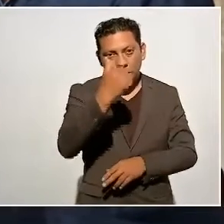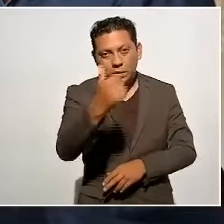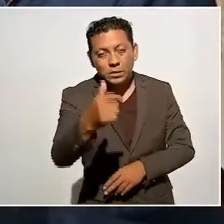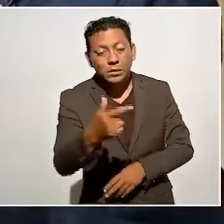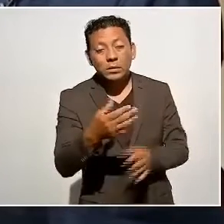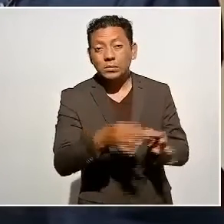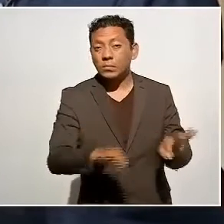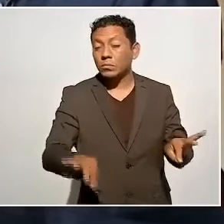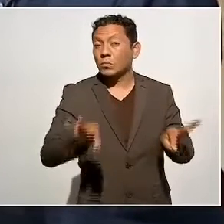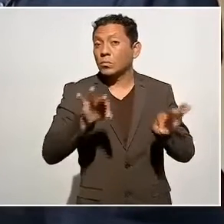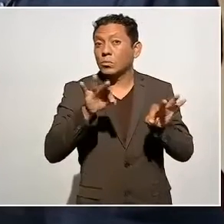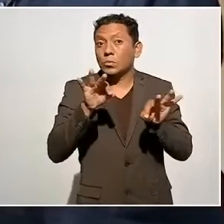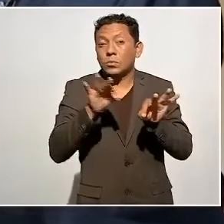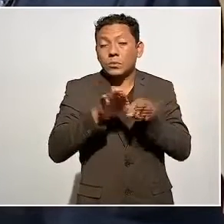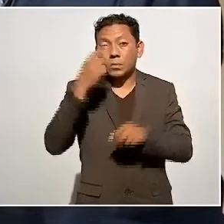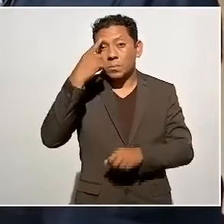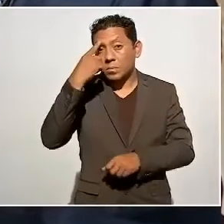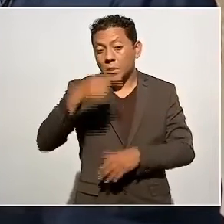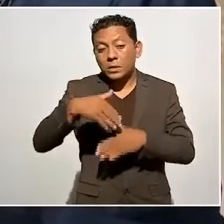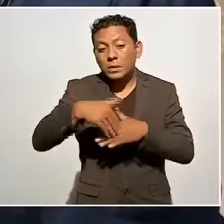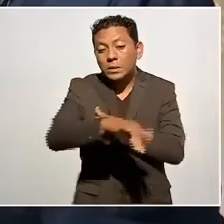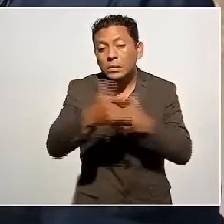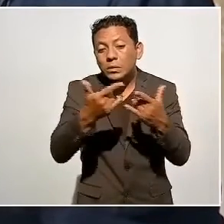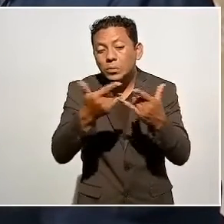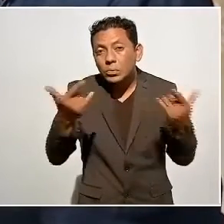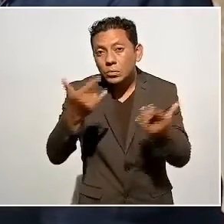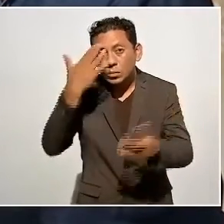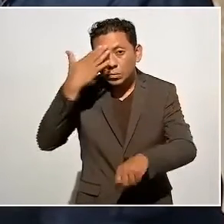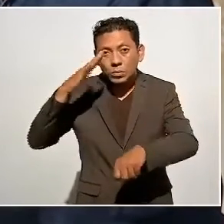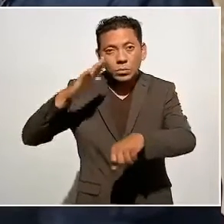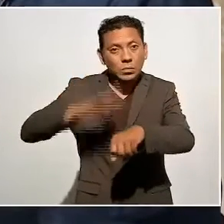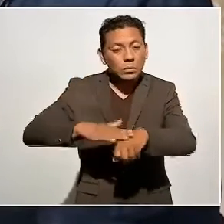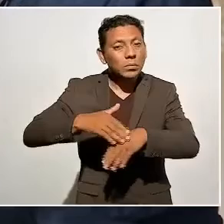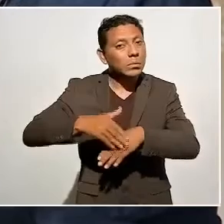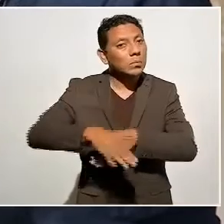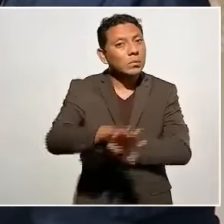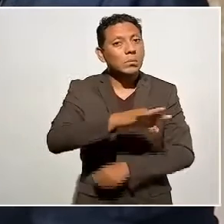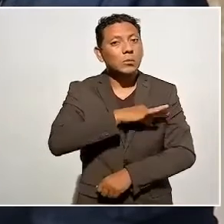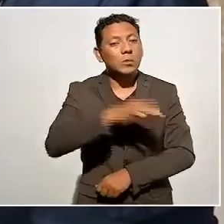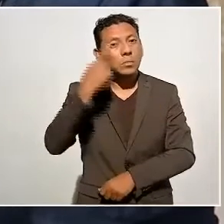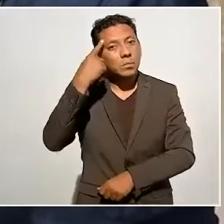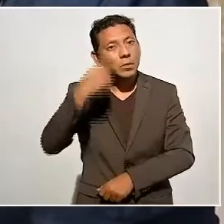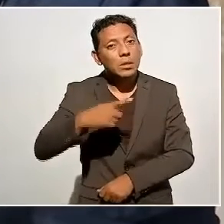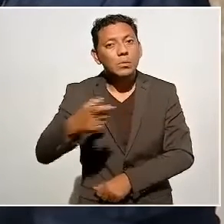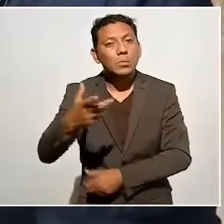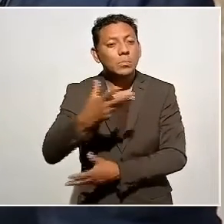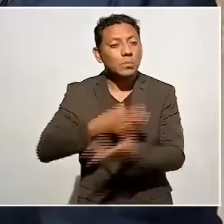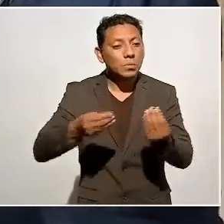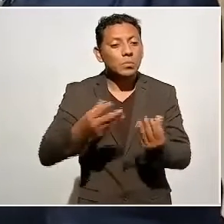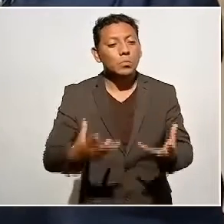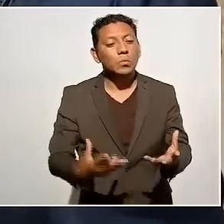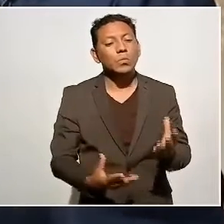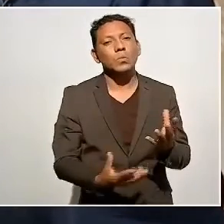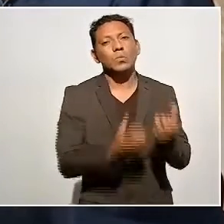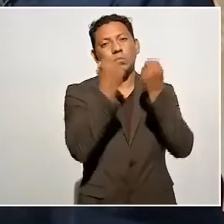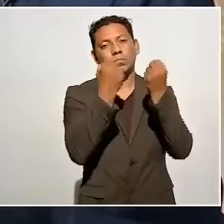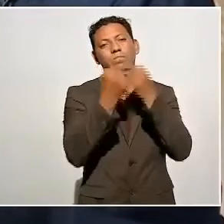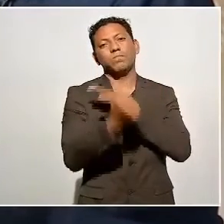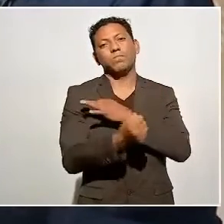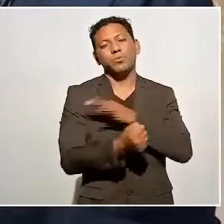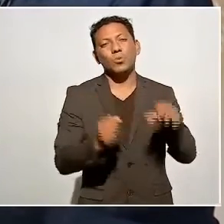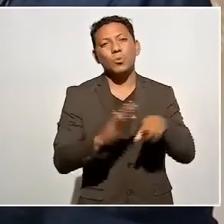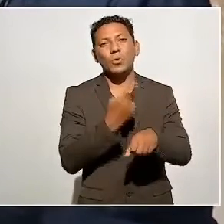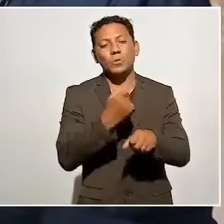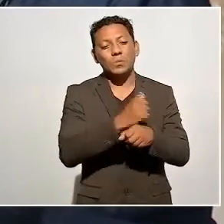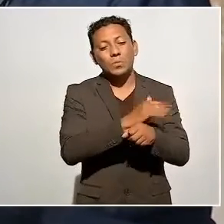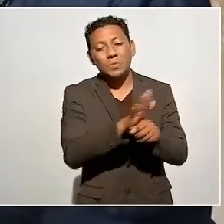nuevo capítulo en la historia del sureste y será un proyecto imprescindible en la recuperación económica del COVID. Con esta visita queremos